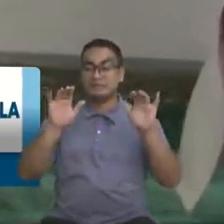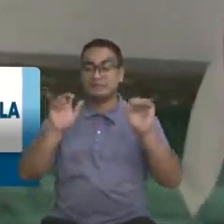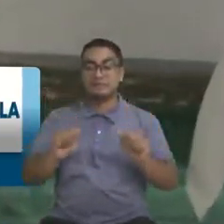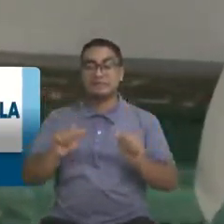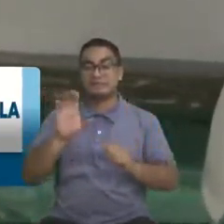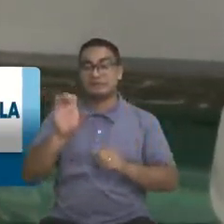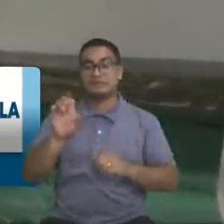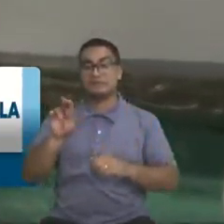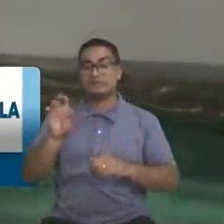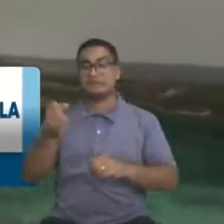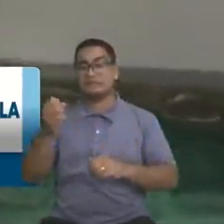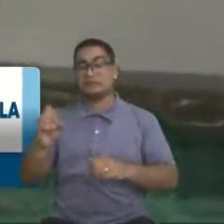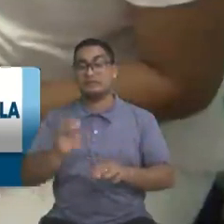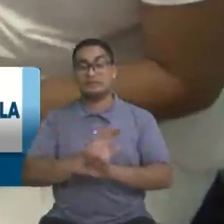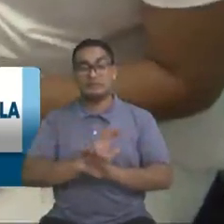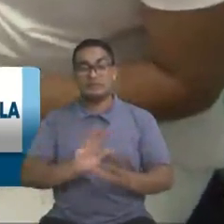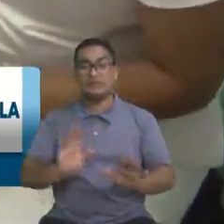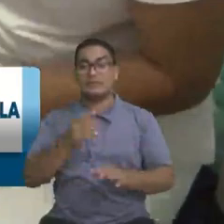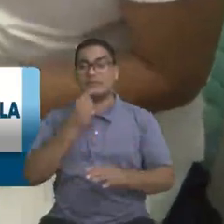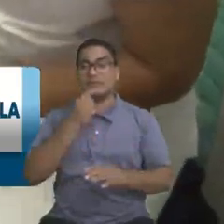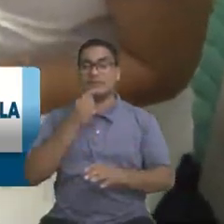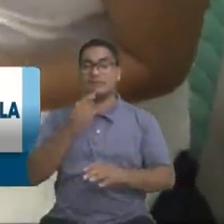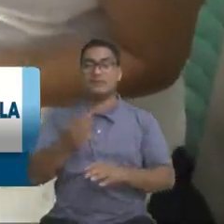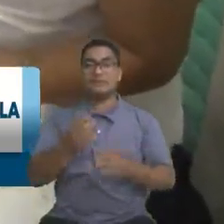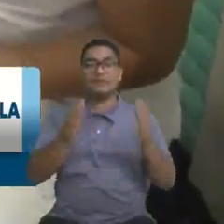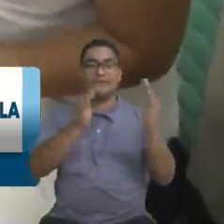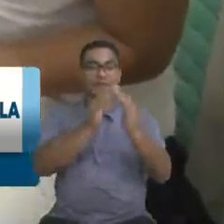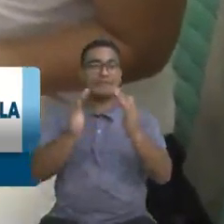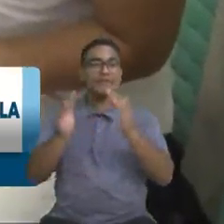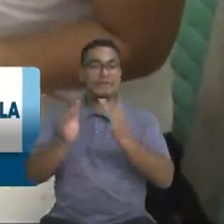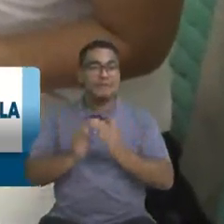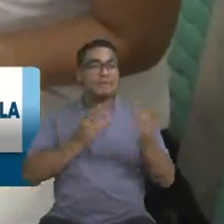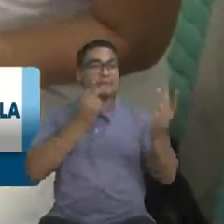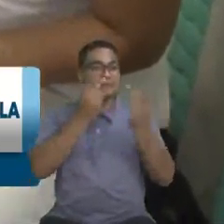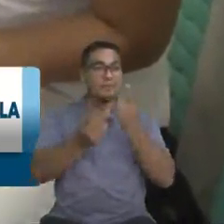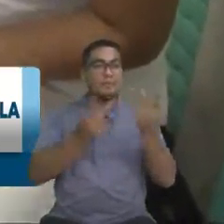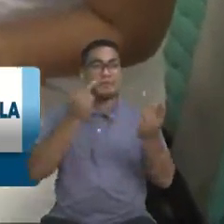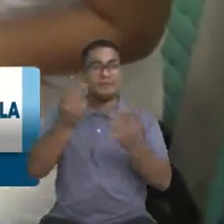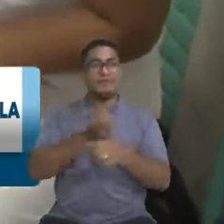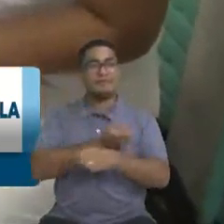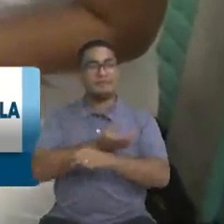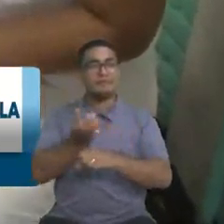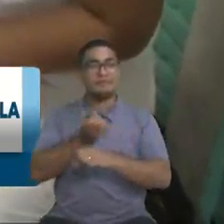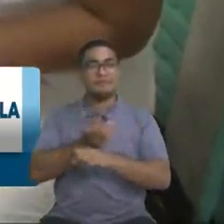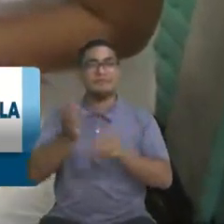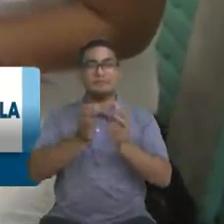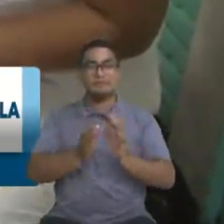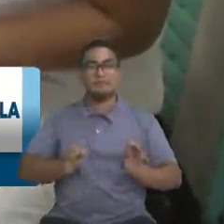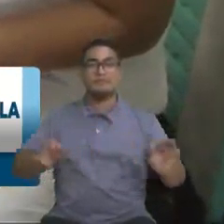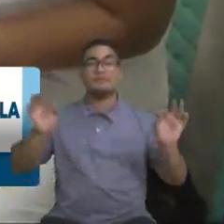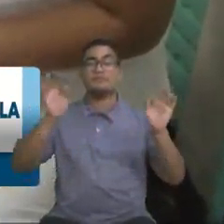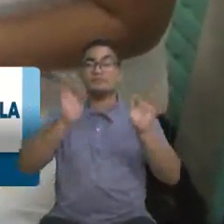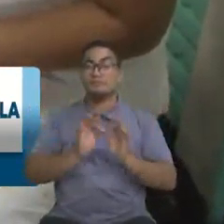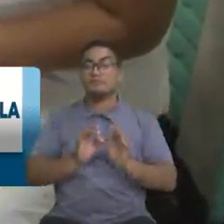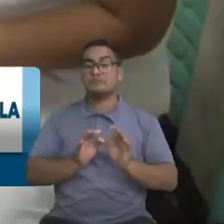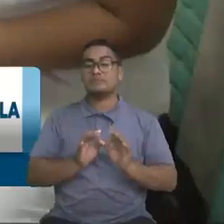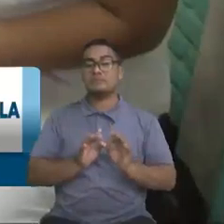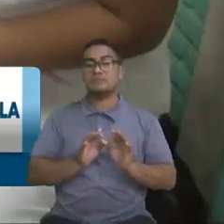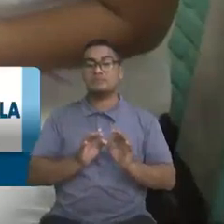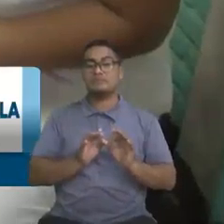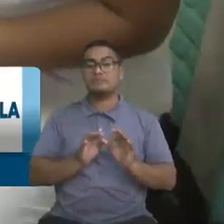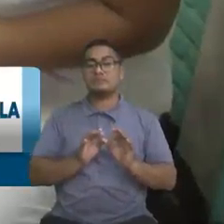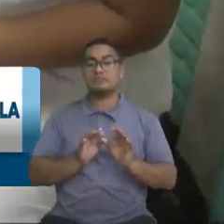El seguimiento que se da, ¿verdad? Cuando se pesan y se talla, se le dice al padre cómo está, se le da las orientaciones ahí mismo